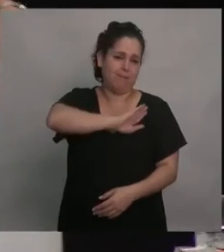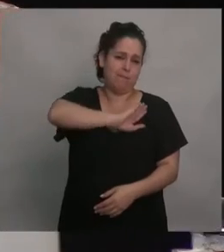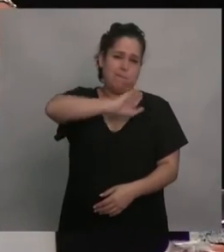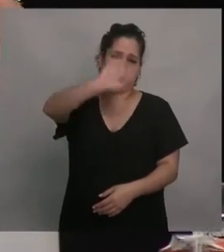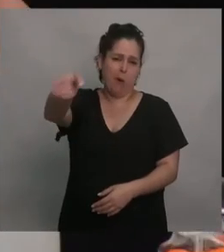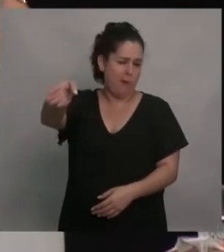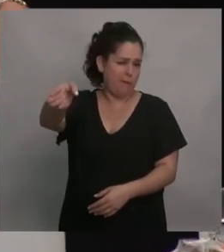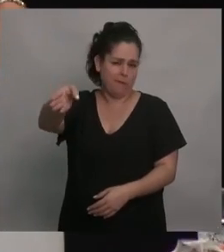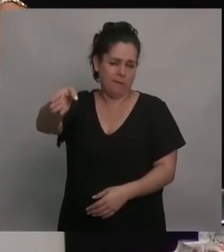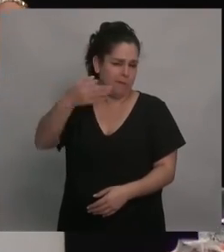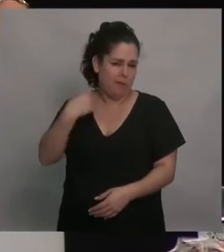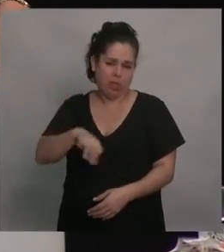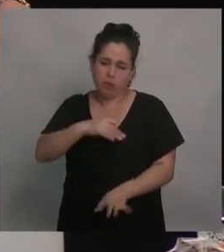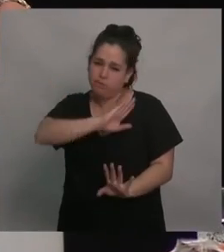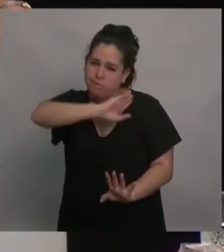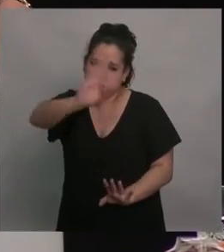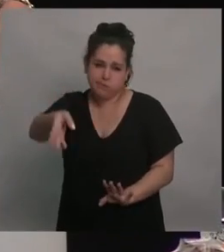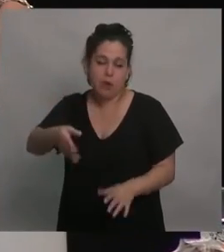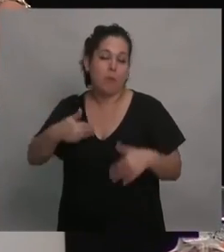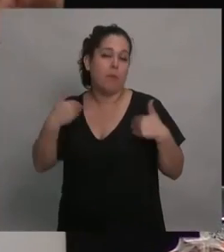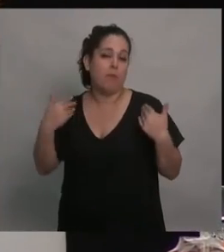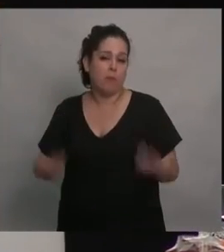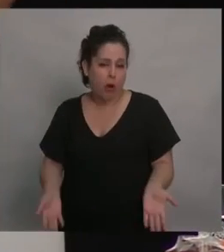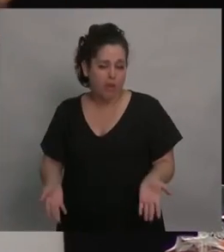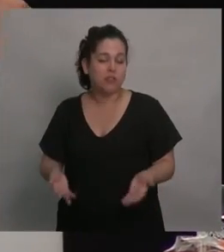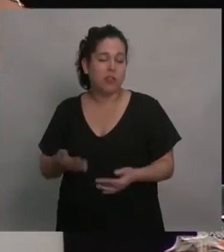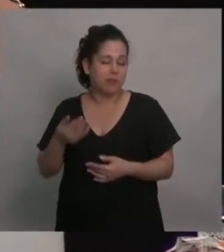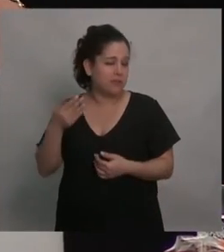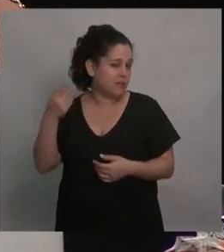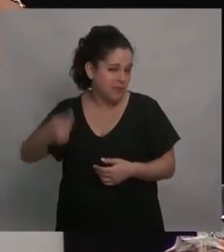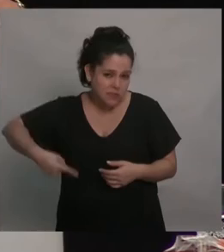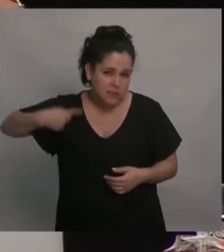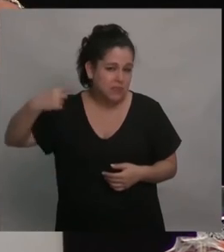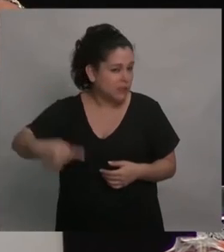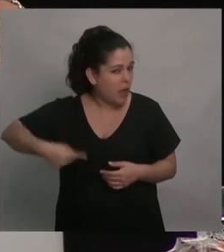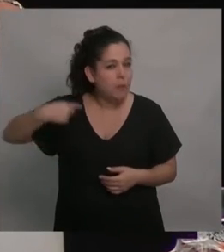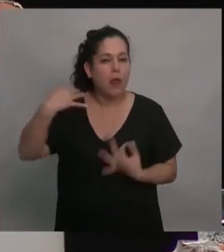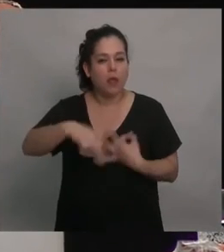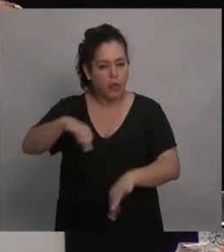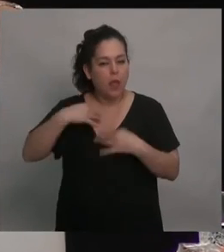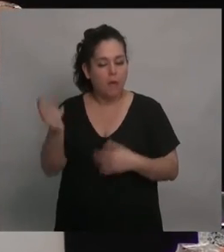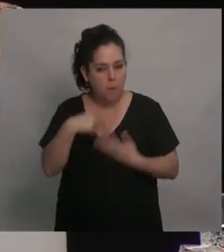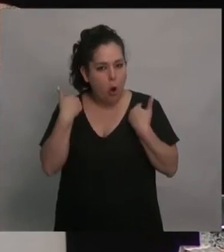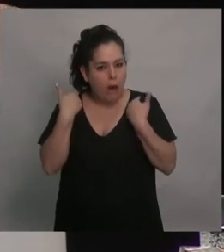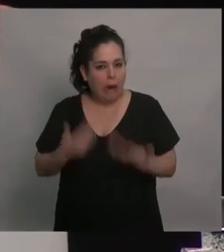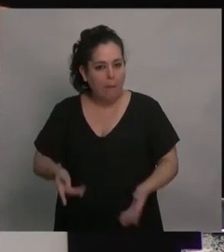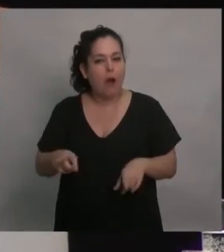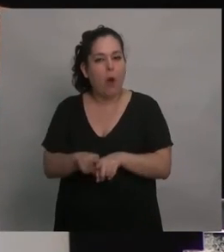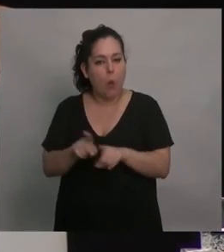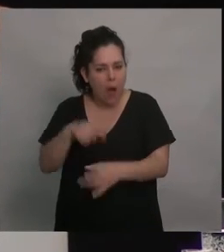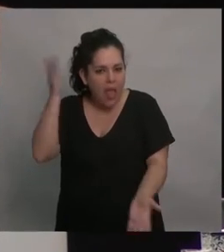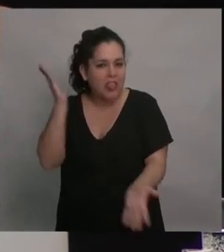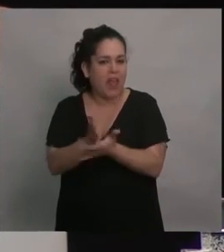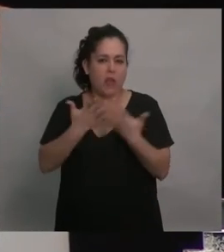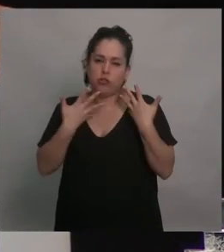a pensamiento. Y por ello, cada vez tenemos que ser capaces de defender nuestros